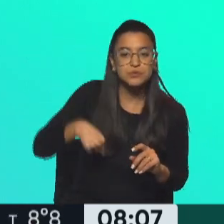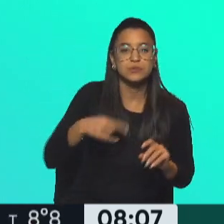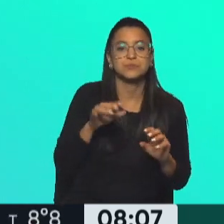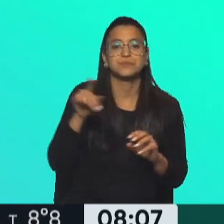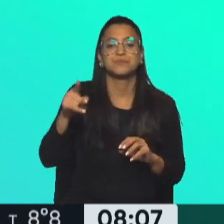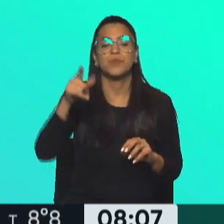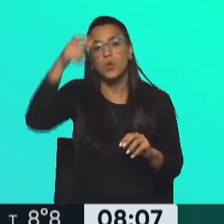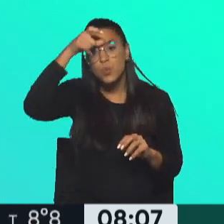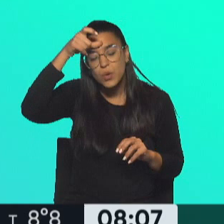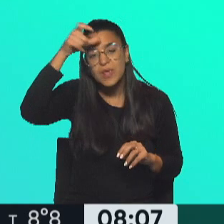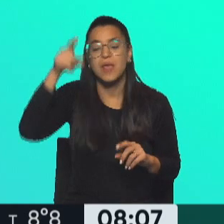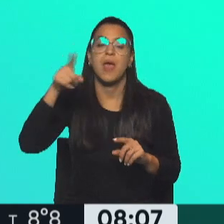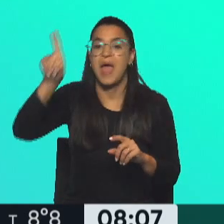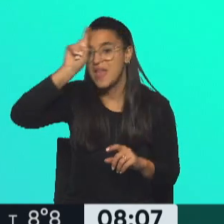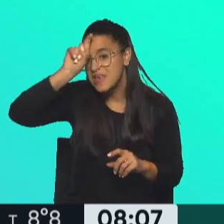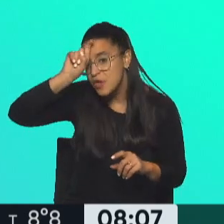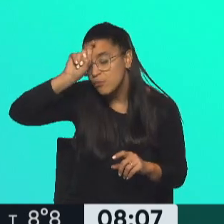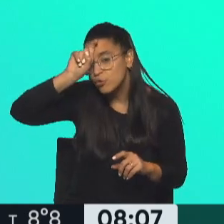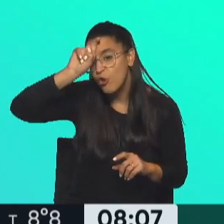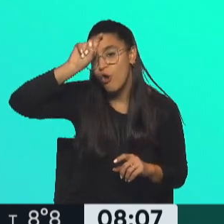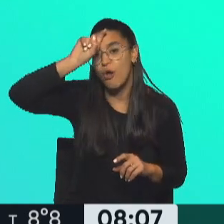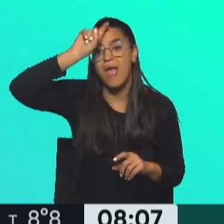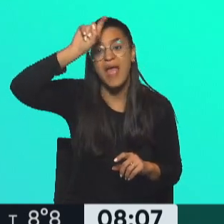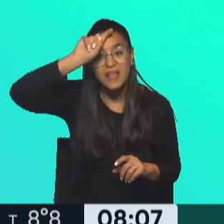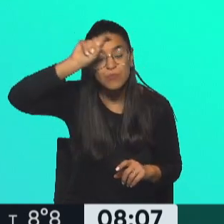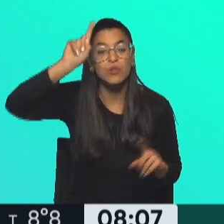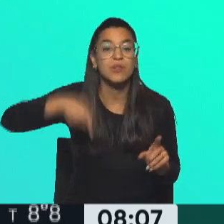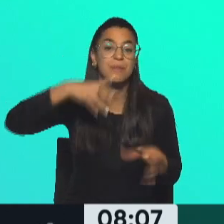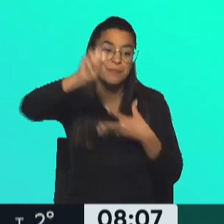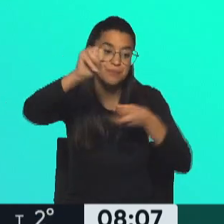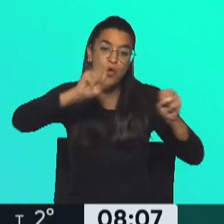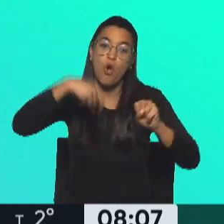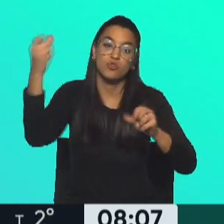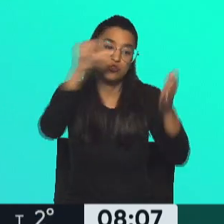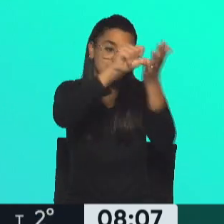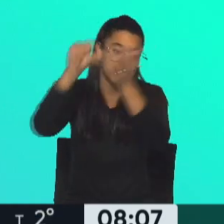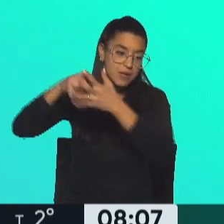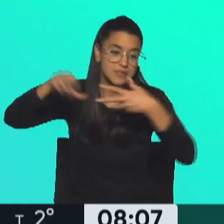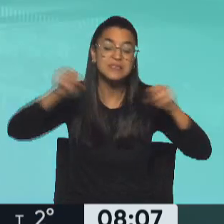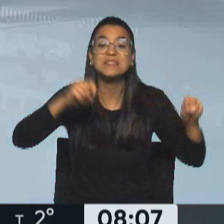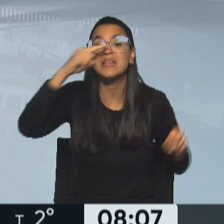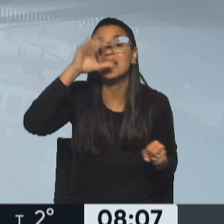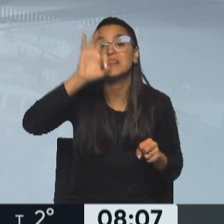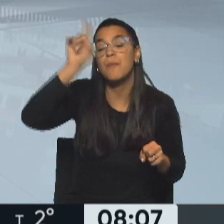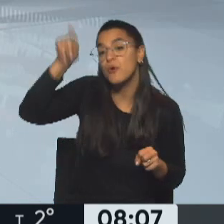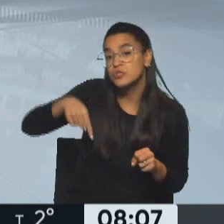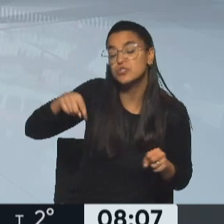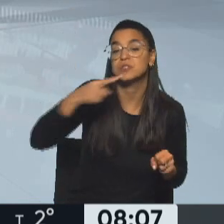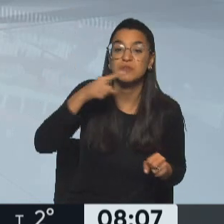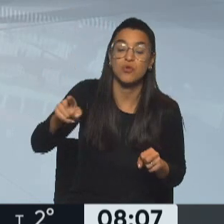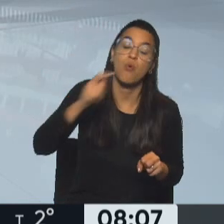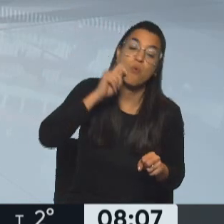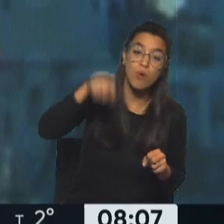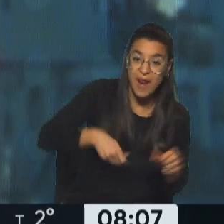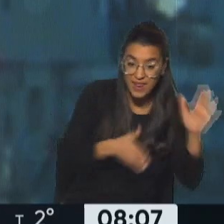chiquitito, Turquía y Egipto. De Egipto también se distribuye a otros países. El 70% de lo que sale de